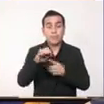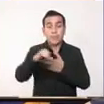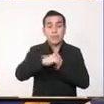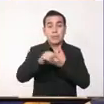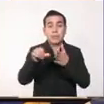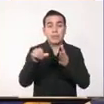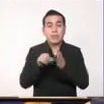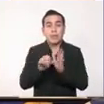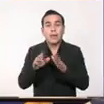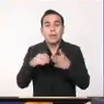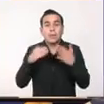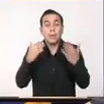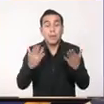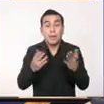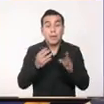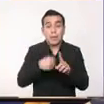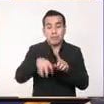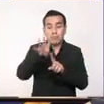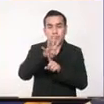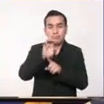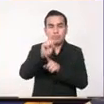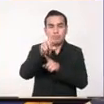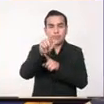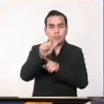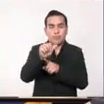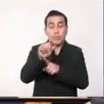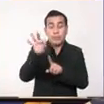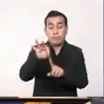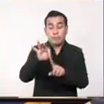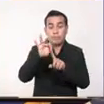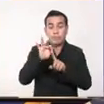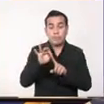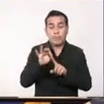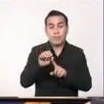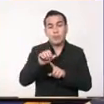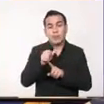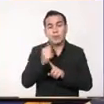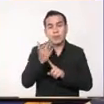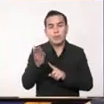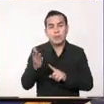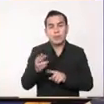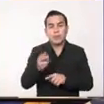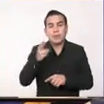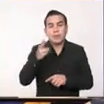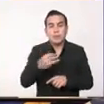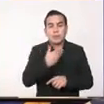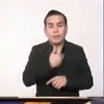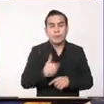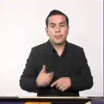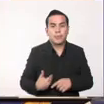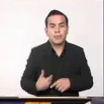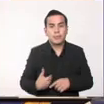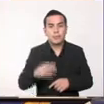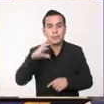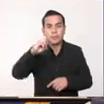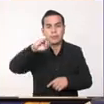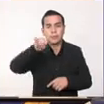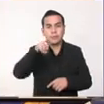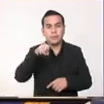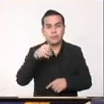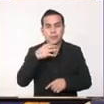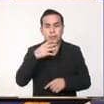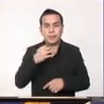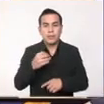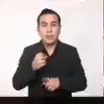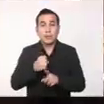Asamblea Legislativa para que integre dicha sala, o designar a uno de las demás salas de la Corte, como en el caso del presidente de la Corte, que lo